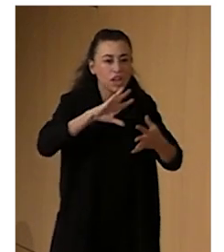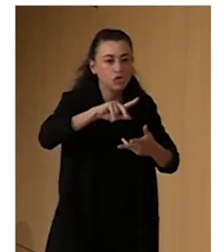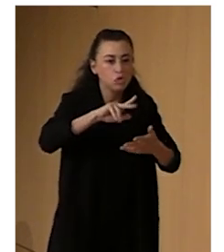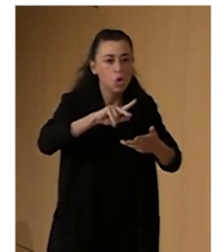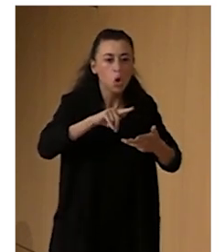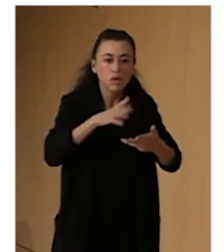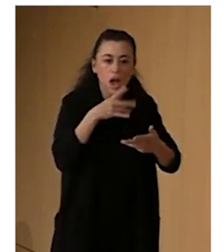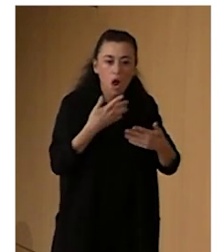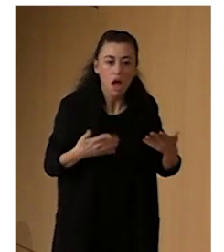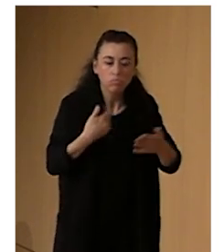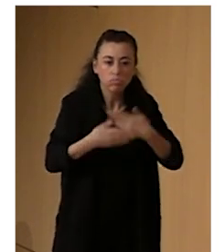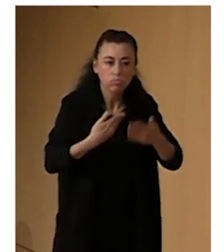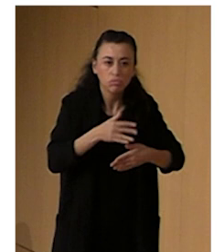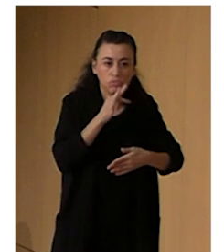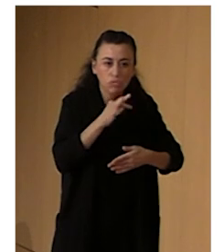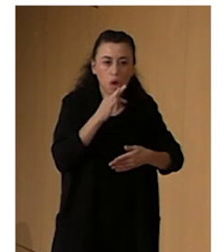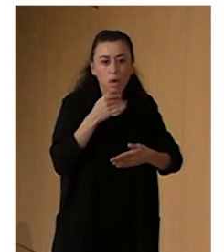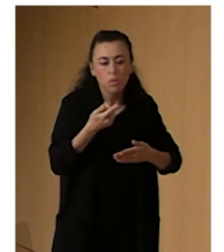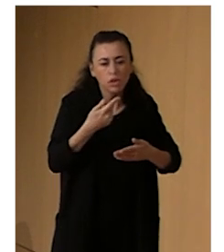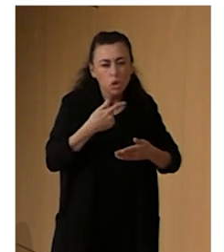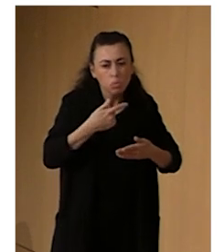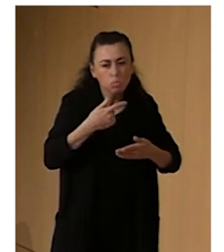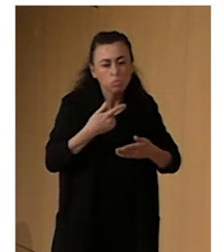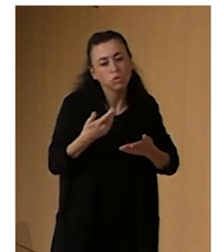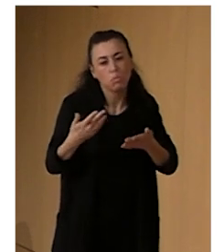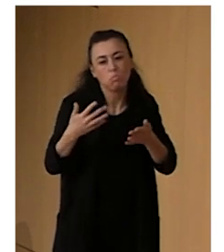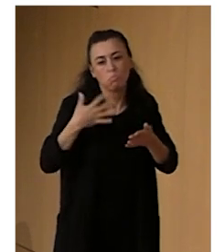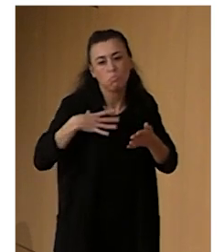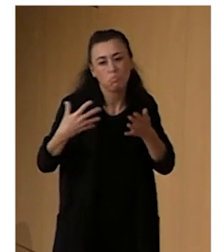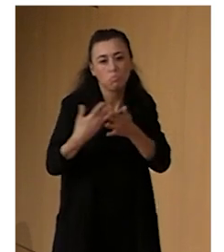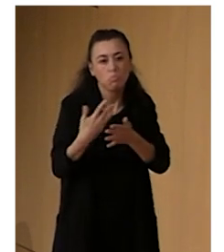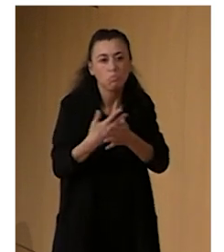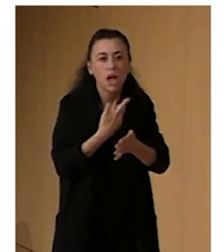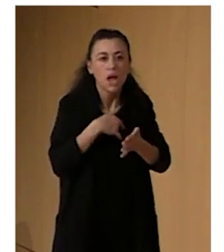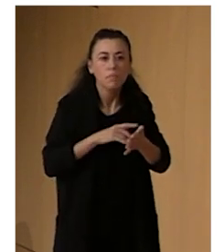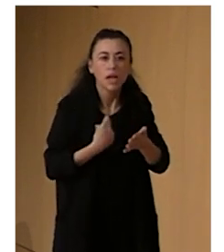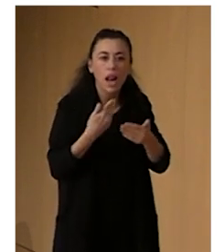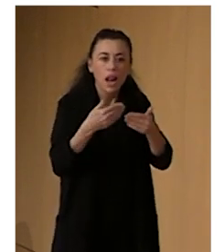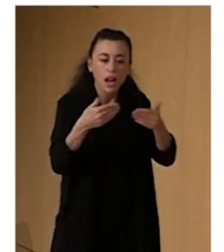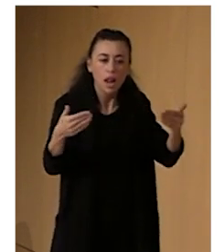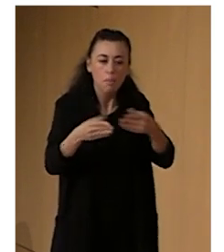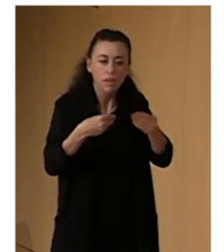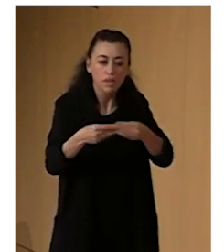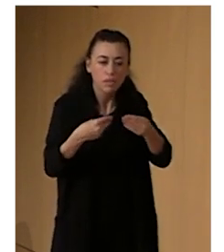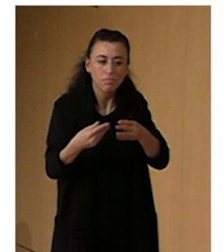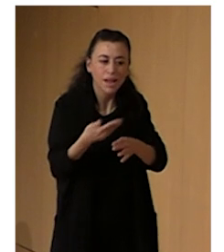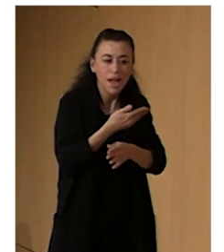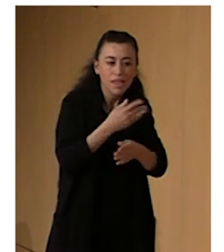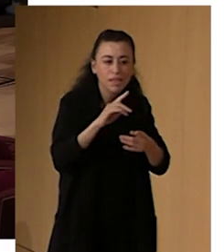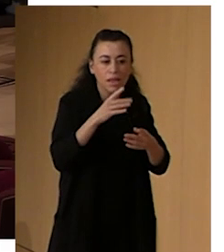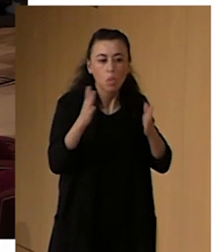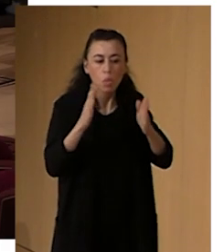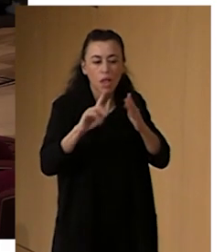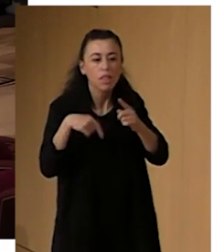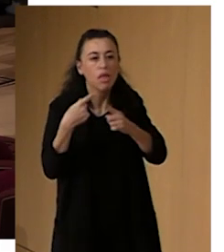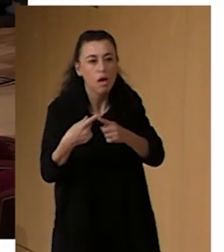trabajáis porque los trabajáis para antes de la exposición durante la exposición y después de la después de la exposición Sí así